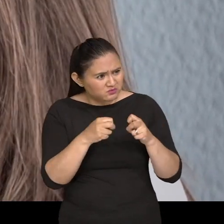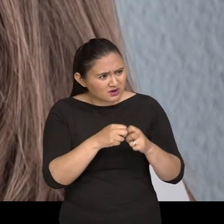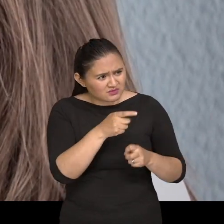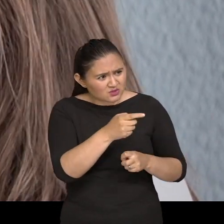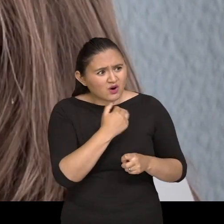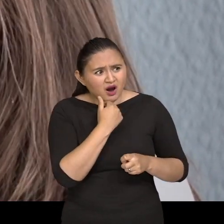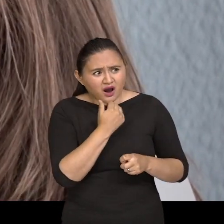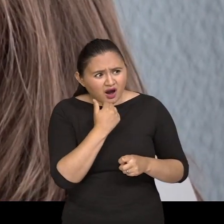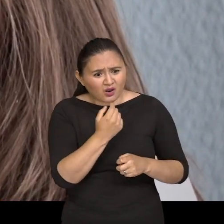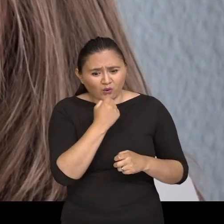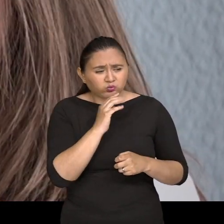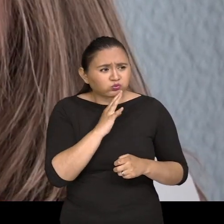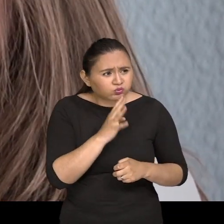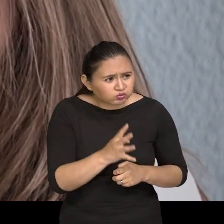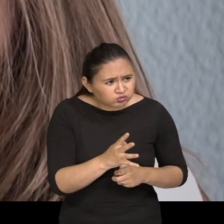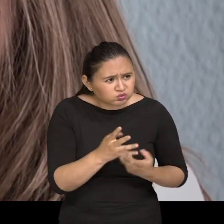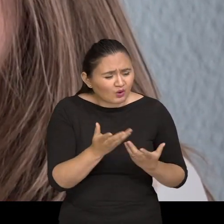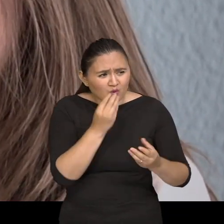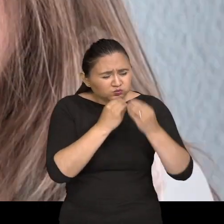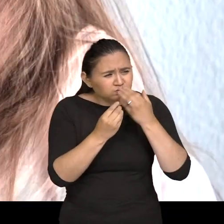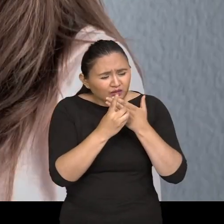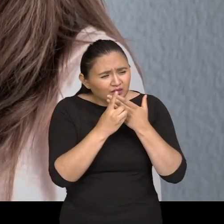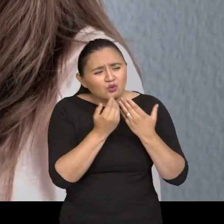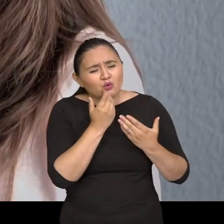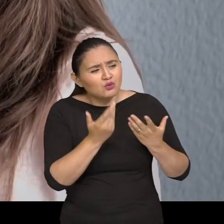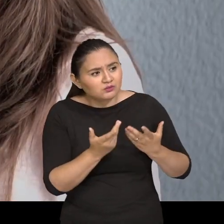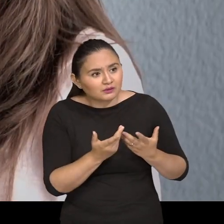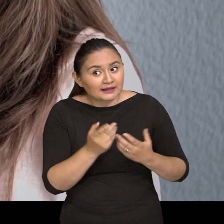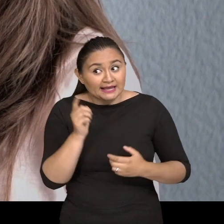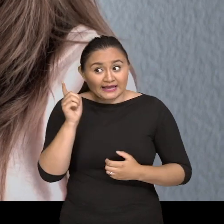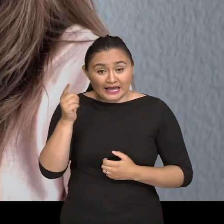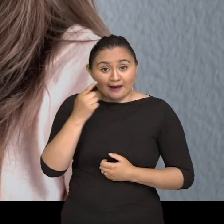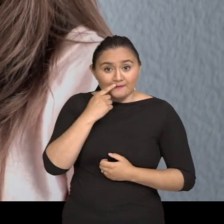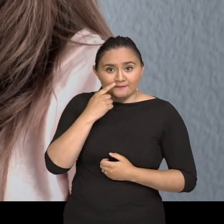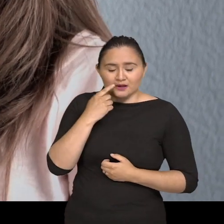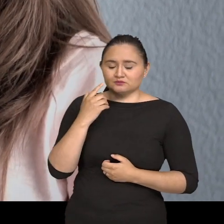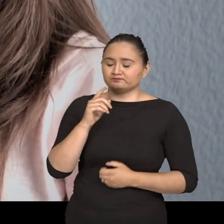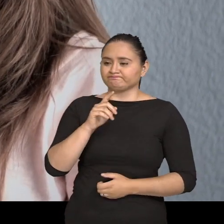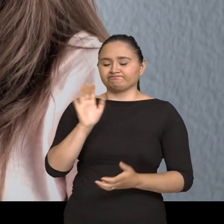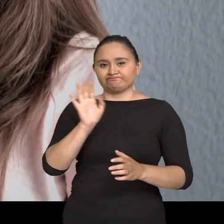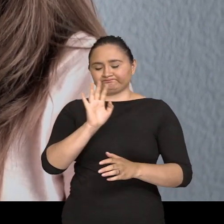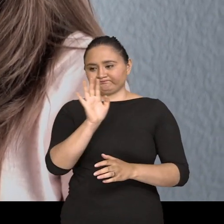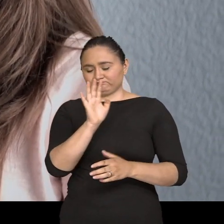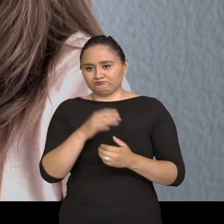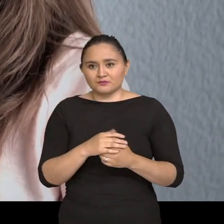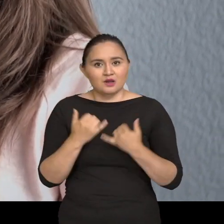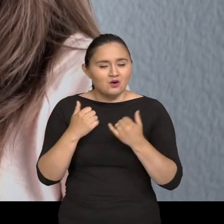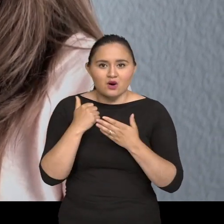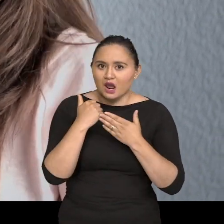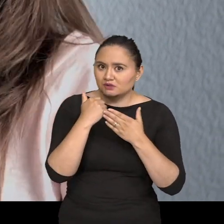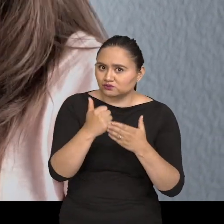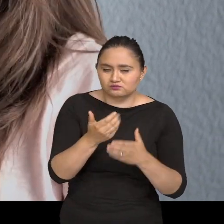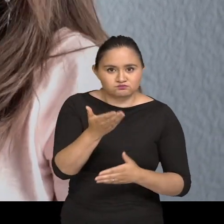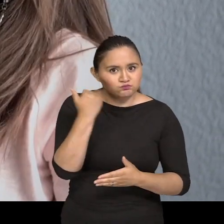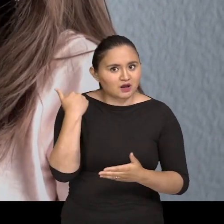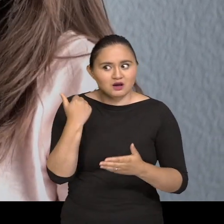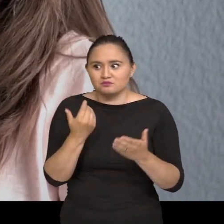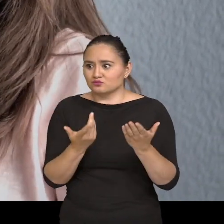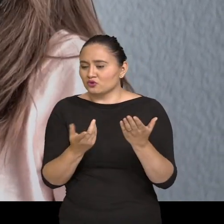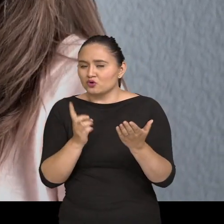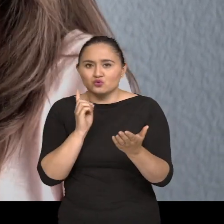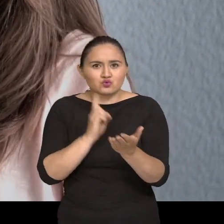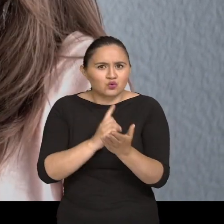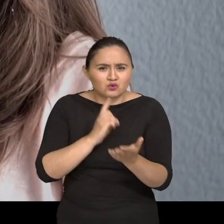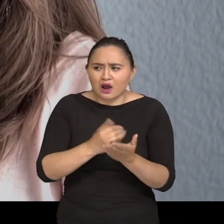un problema se tiene noticia algo impropia tomó partido en el asunto y dijo vamos a que